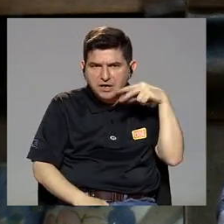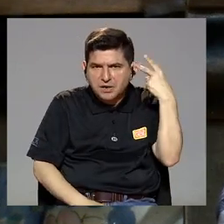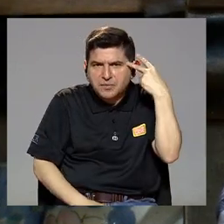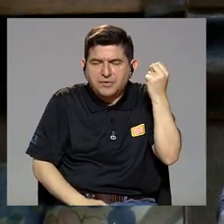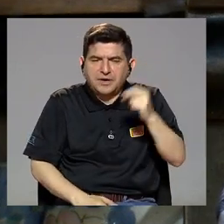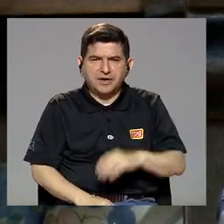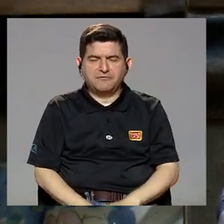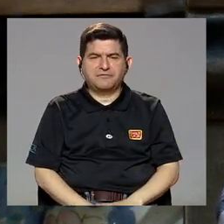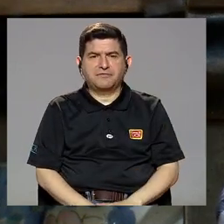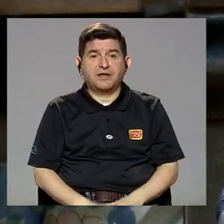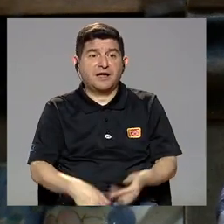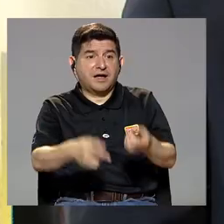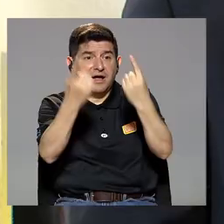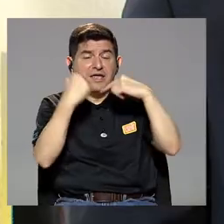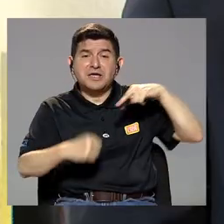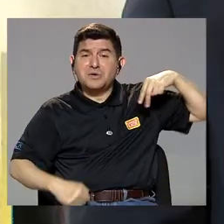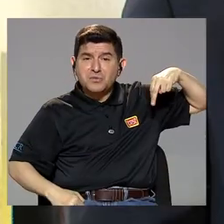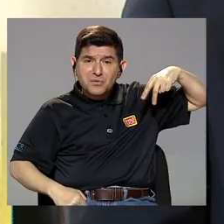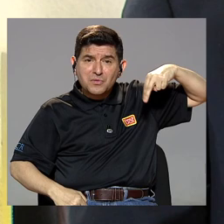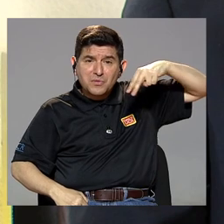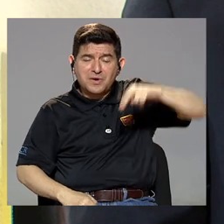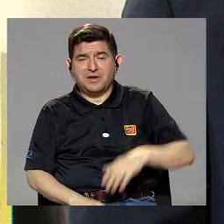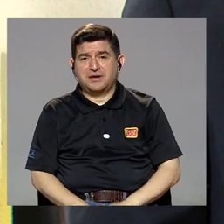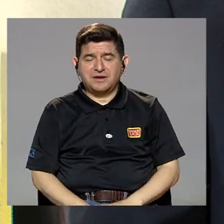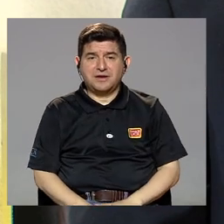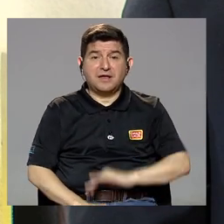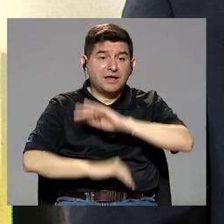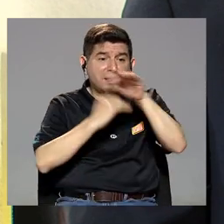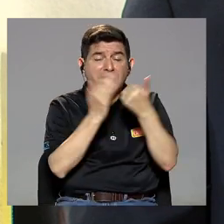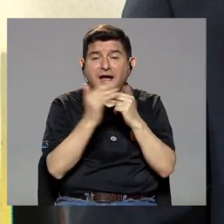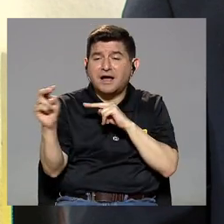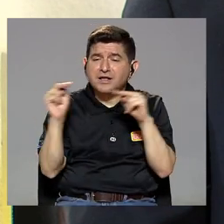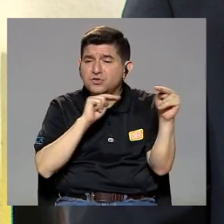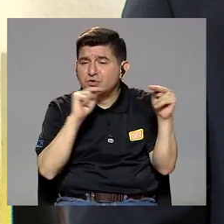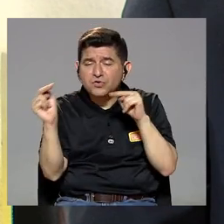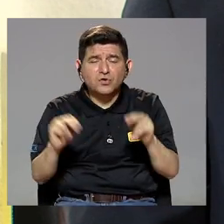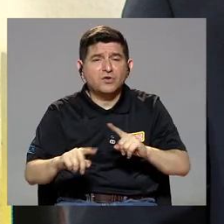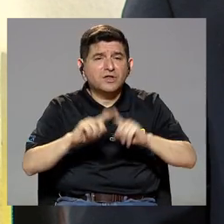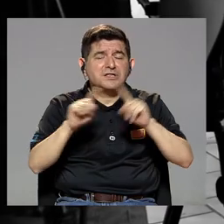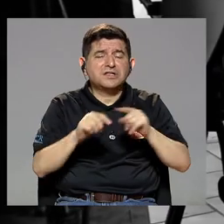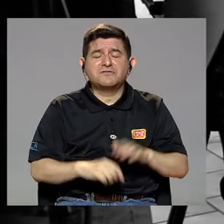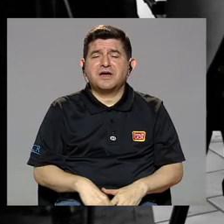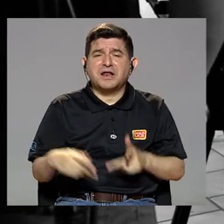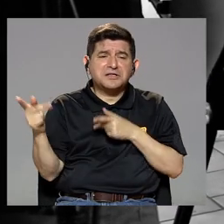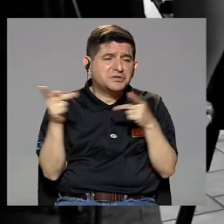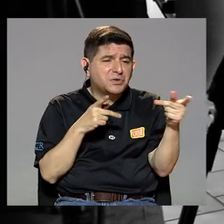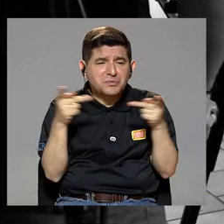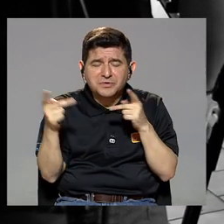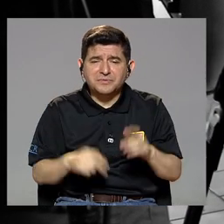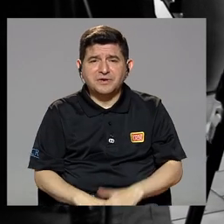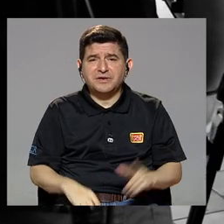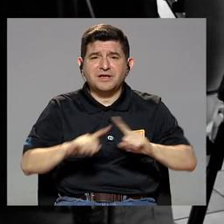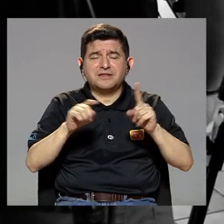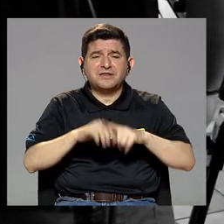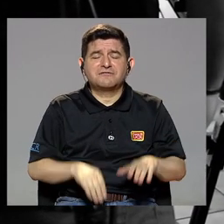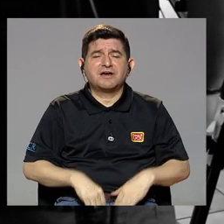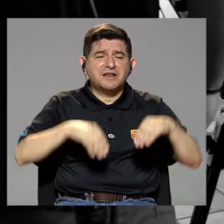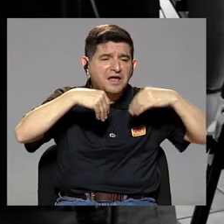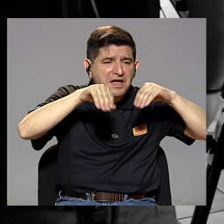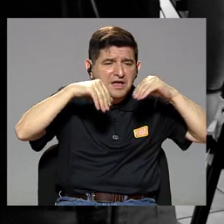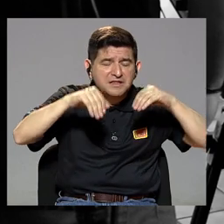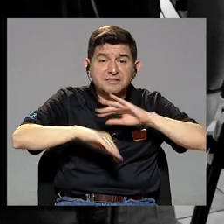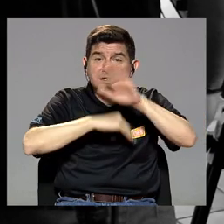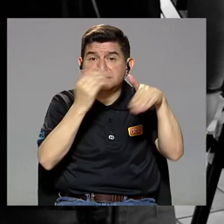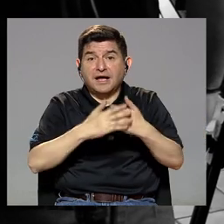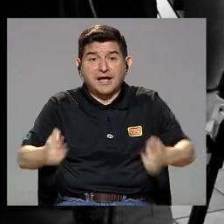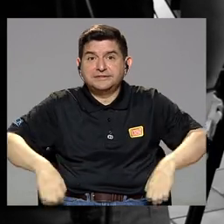y nos veníamos a pie entrando a todos los negocios a todas las pulperías a todos los almacenes a todo lo que